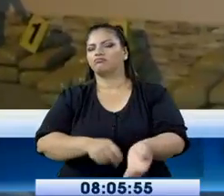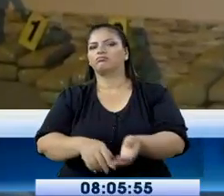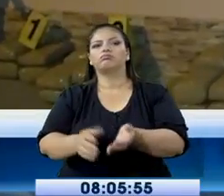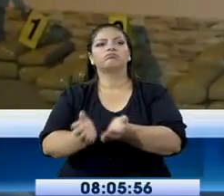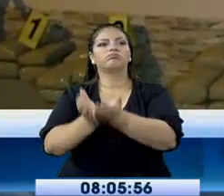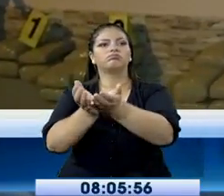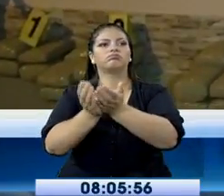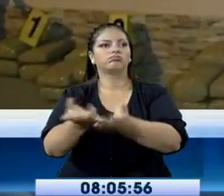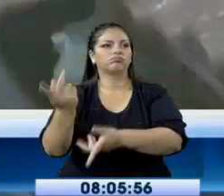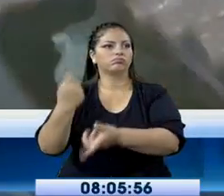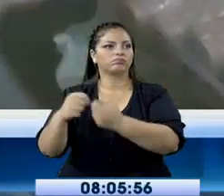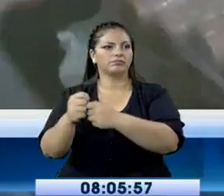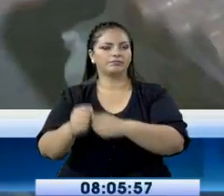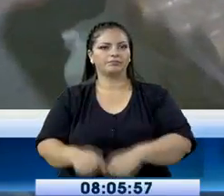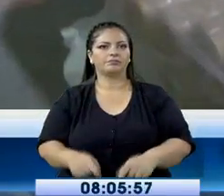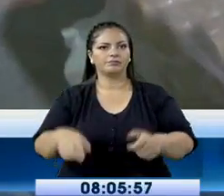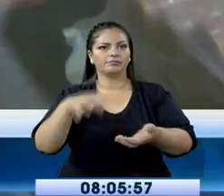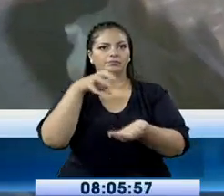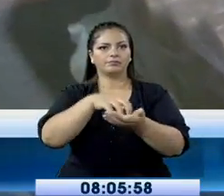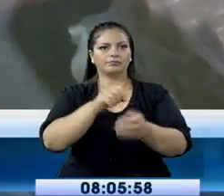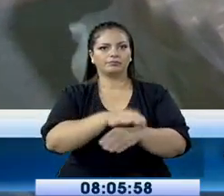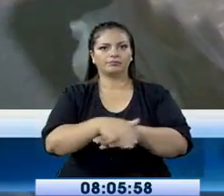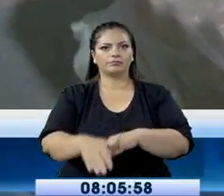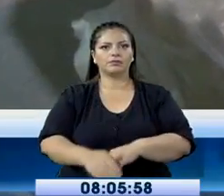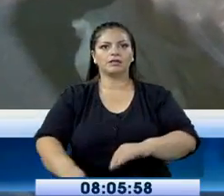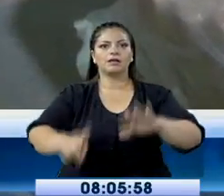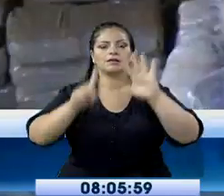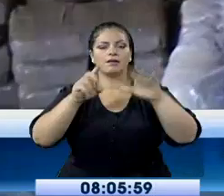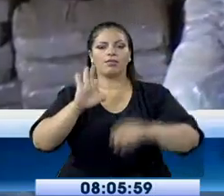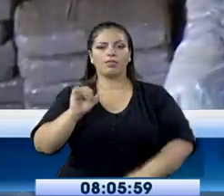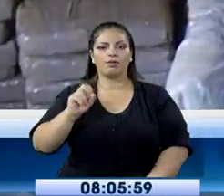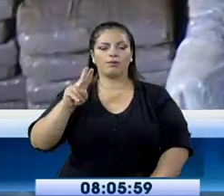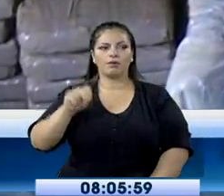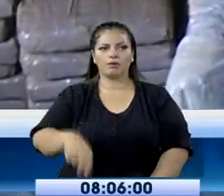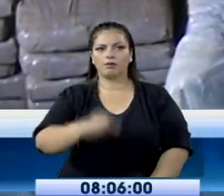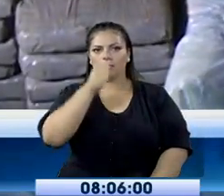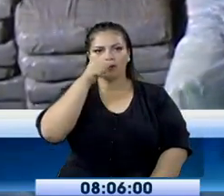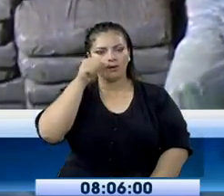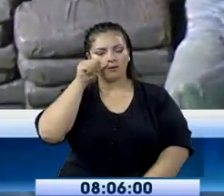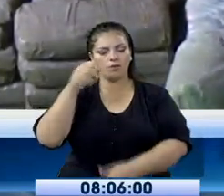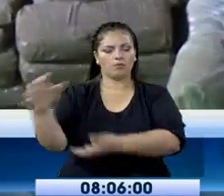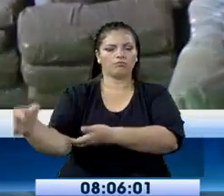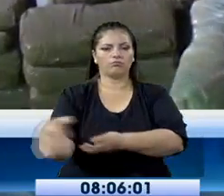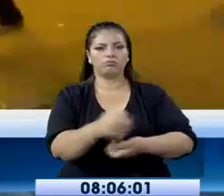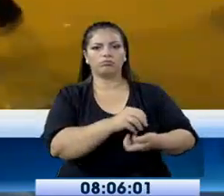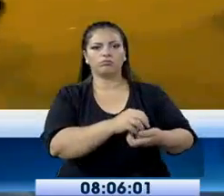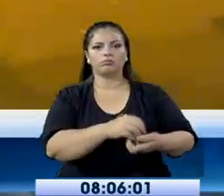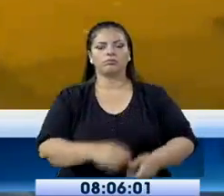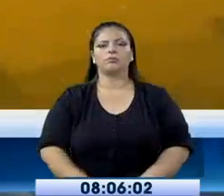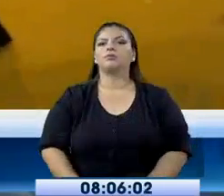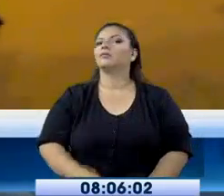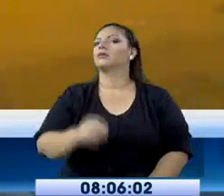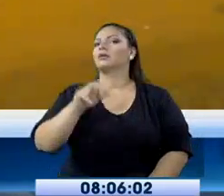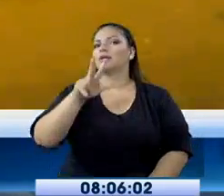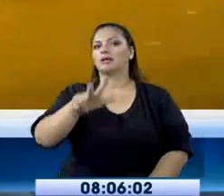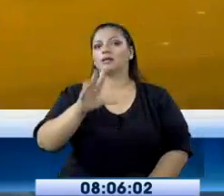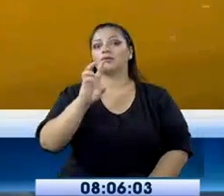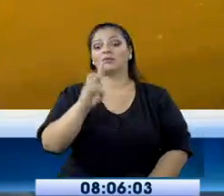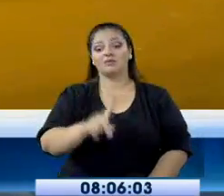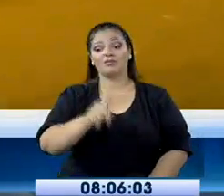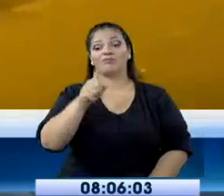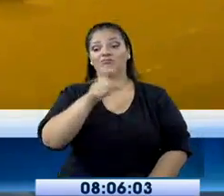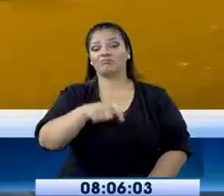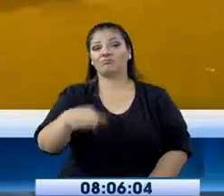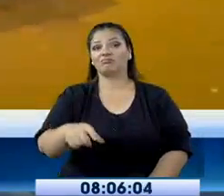más de 6 toneladas de sustancias sujetas a fiscalización, dejando como resultado 361